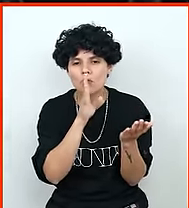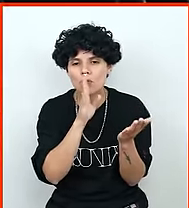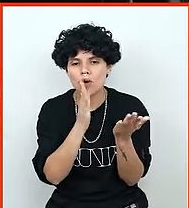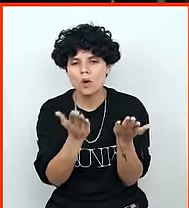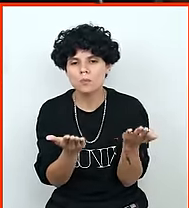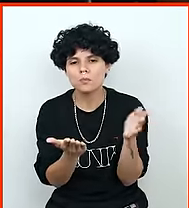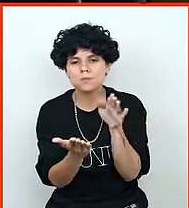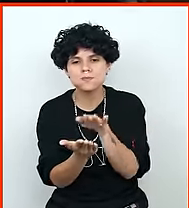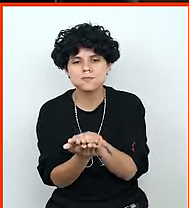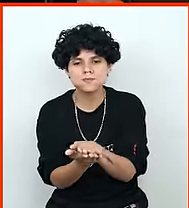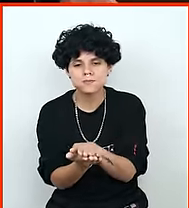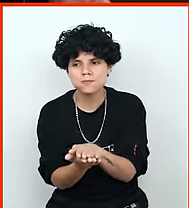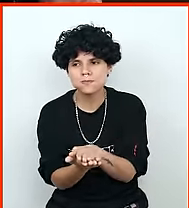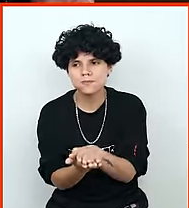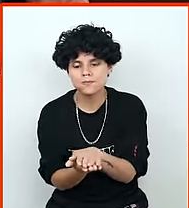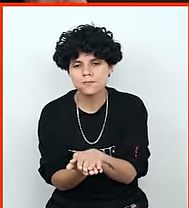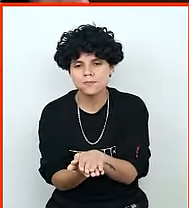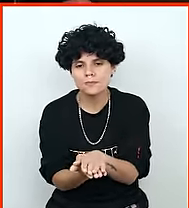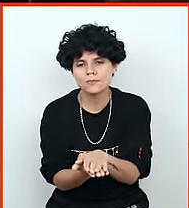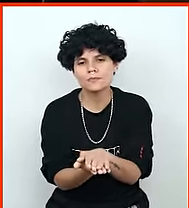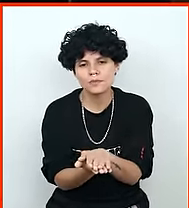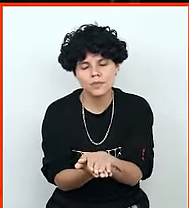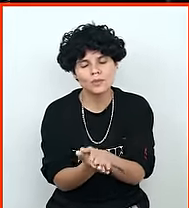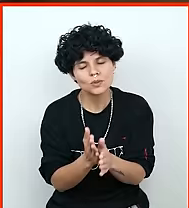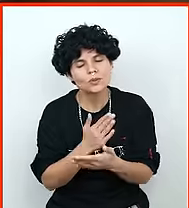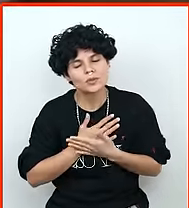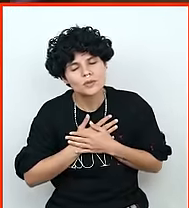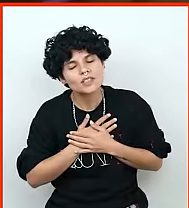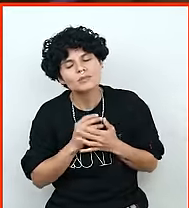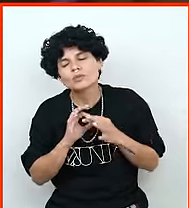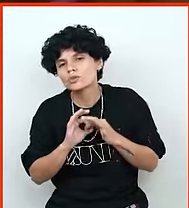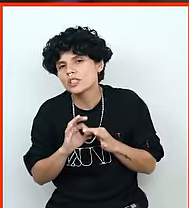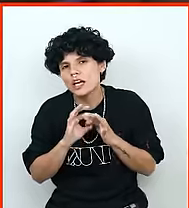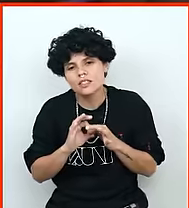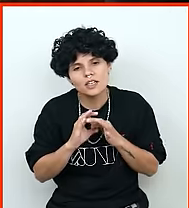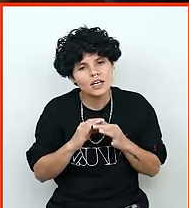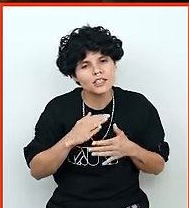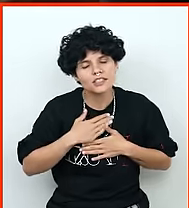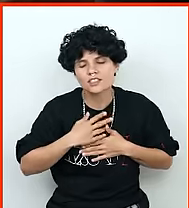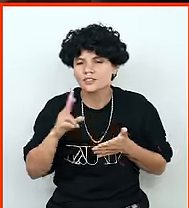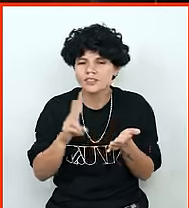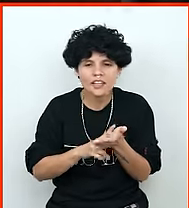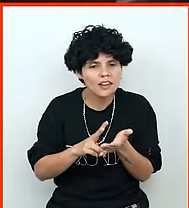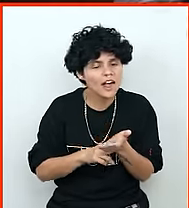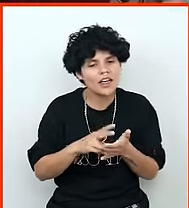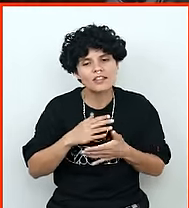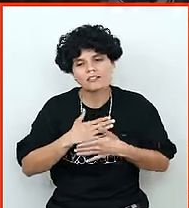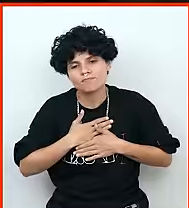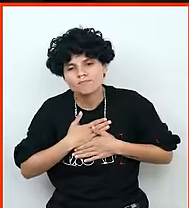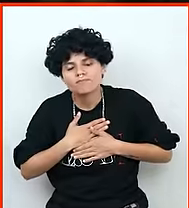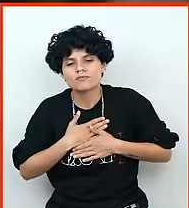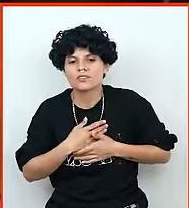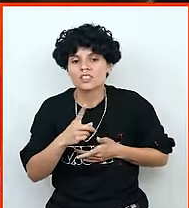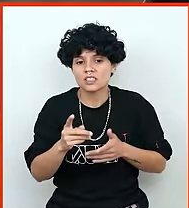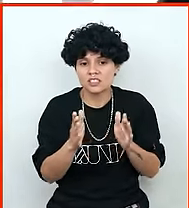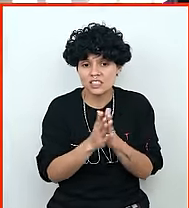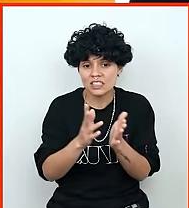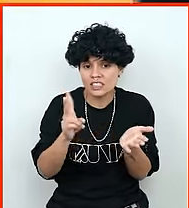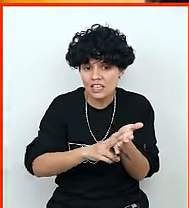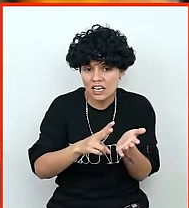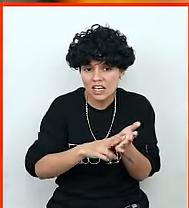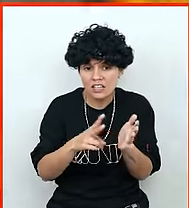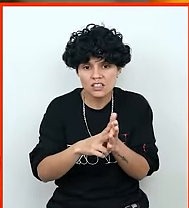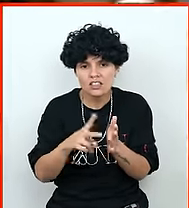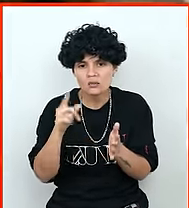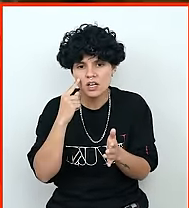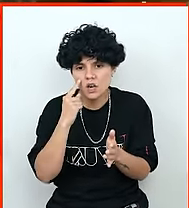El libro mudo. Puta la weá. Gracias. Gracias, hermano, de verdad. Qué lindo detalle. Está bueno, ¿no? Sí, y está real, ¿eh? Porque muchas veces